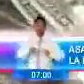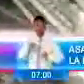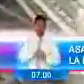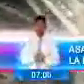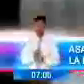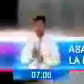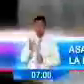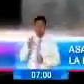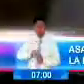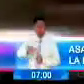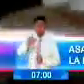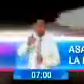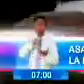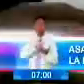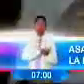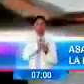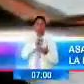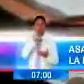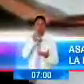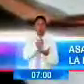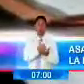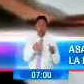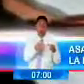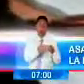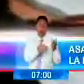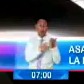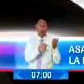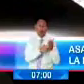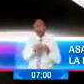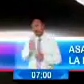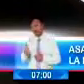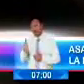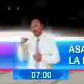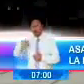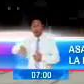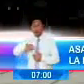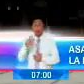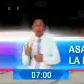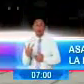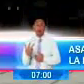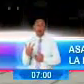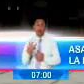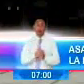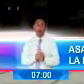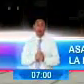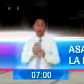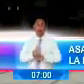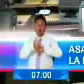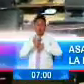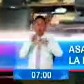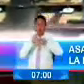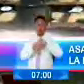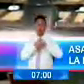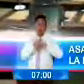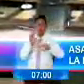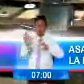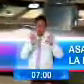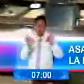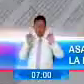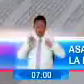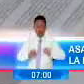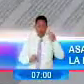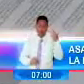financiera del país. El proyecto crea una junta monetaria y otra financiera con autoridades que serán elegidas y fiscalizadas por la Asamblea Nacional y se conformará